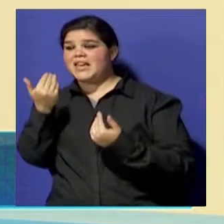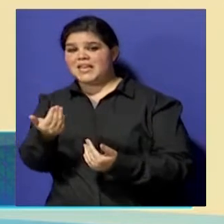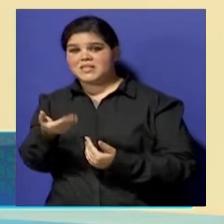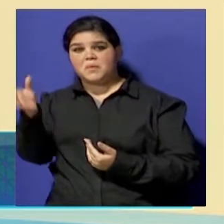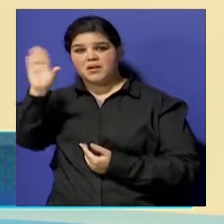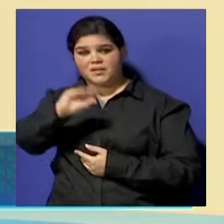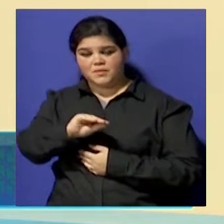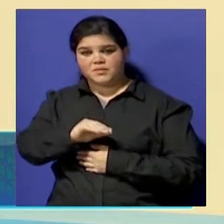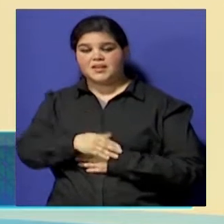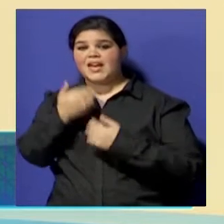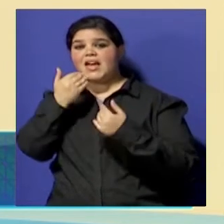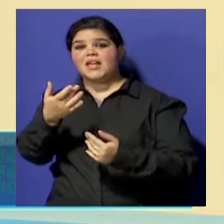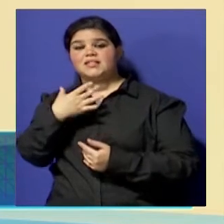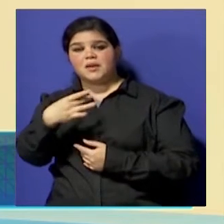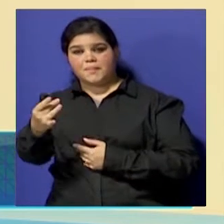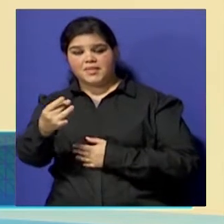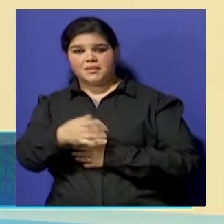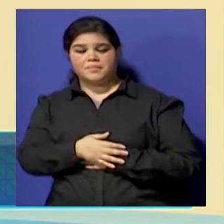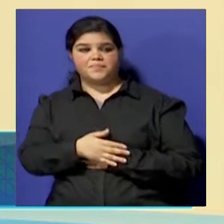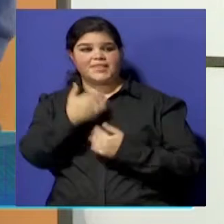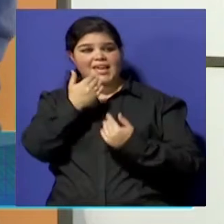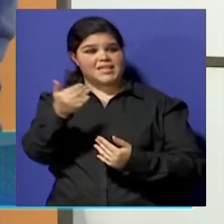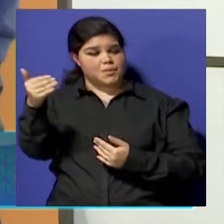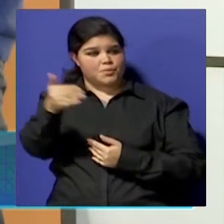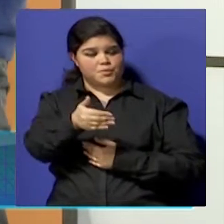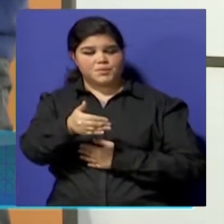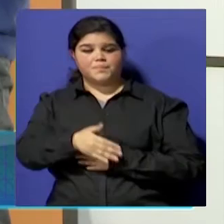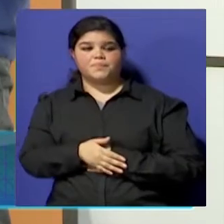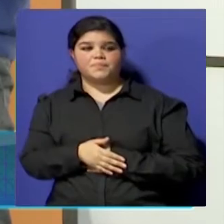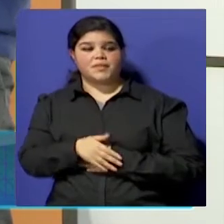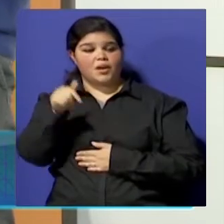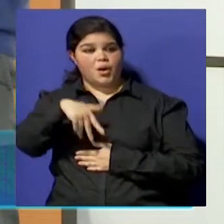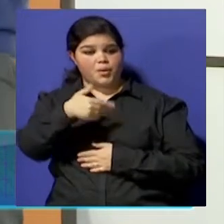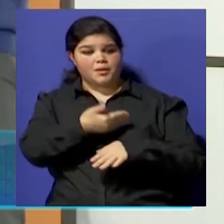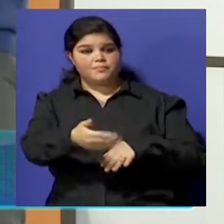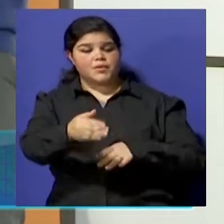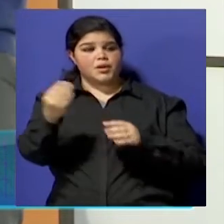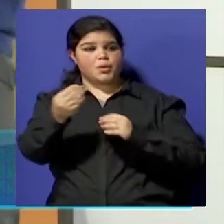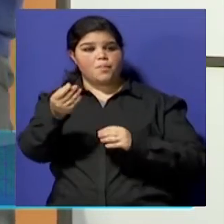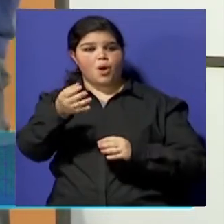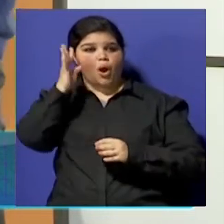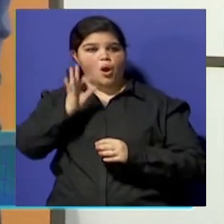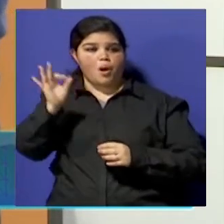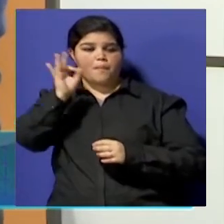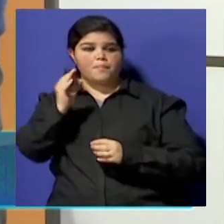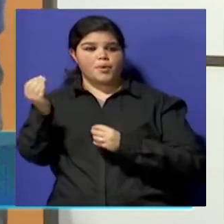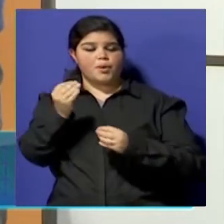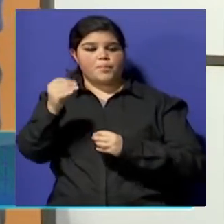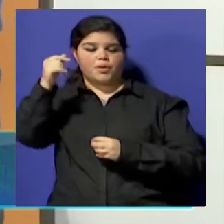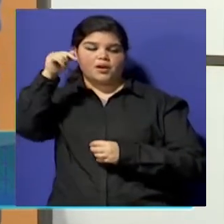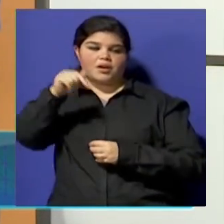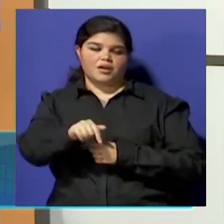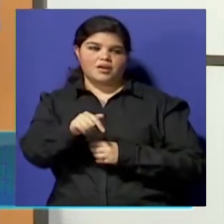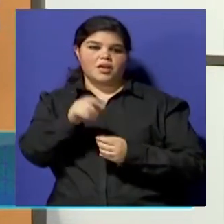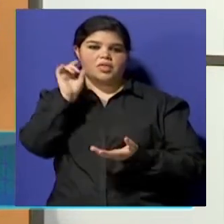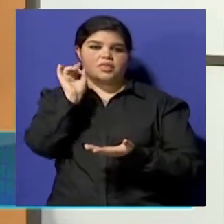y gracias por la invitación nuevamente. Por favor, y gracias por venir. Si te parece, vamos ahora a repasar testimonios. Así es. De lo que fue la noticia del día, la